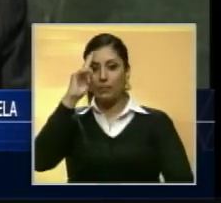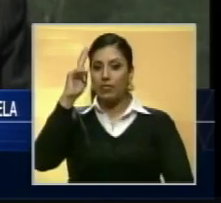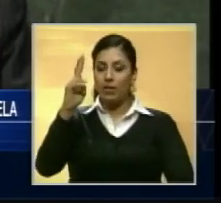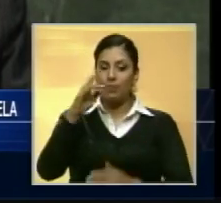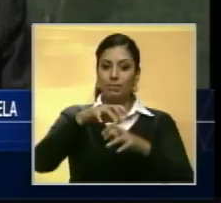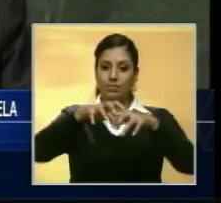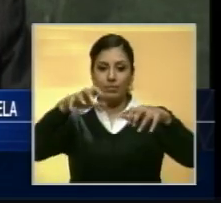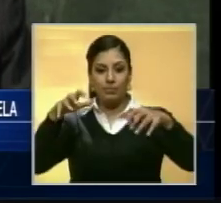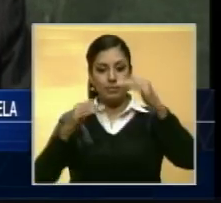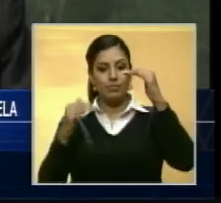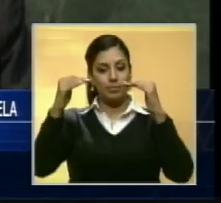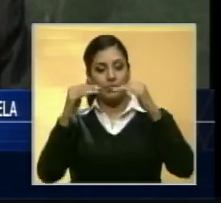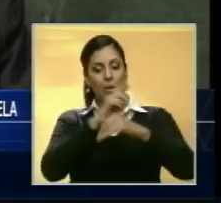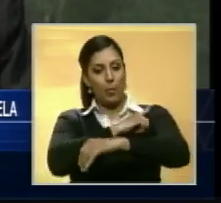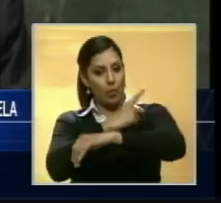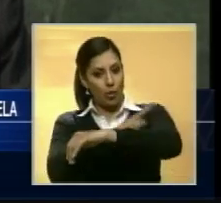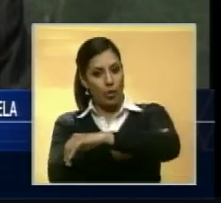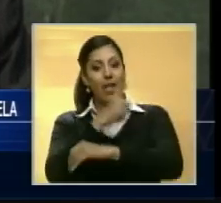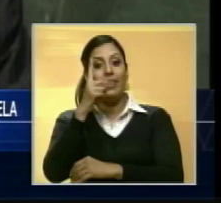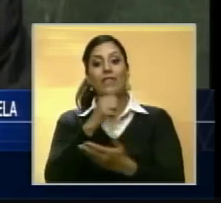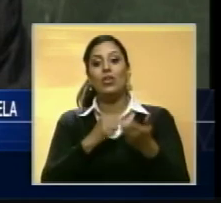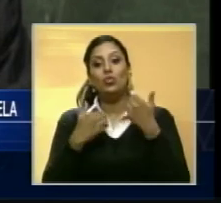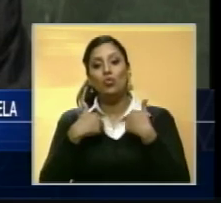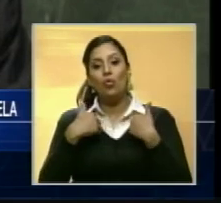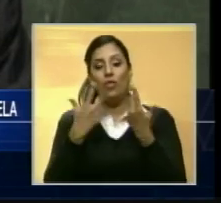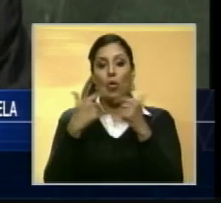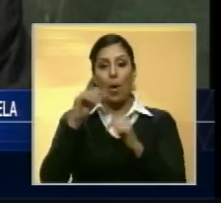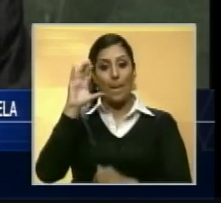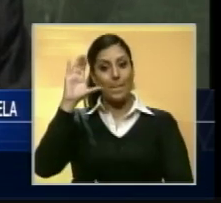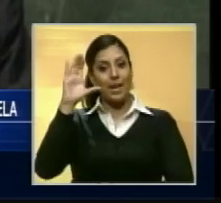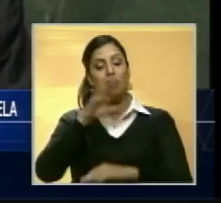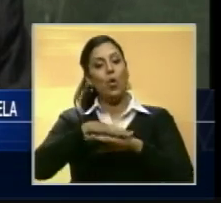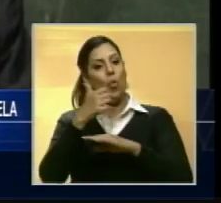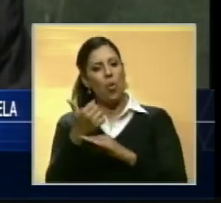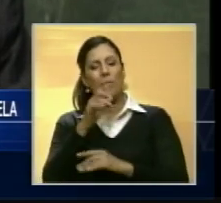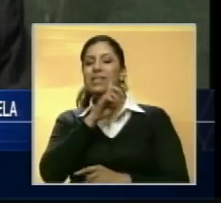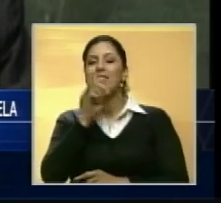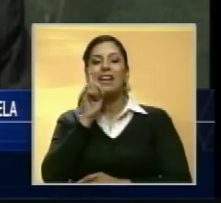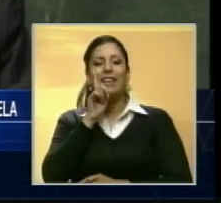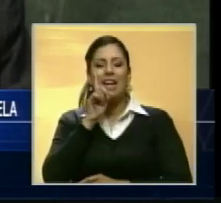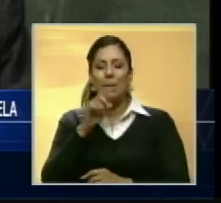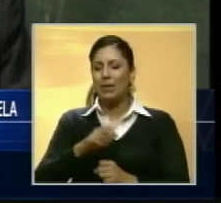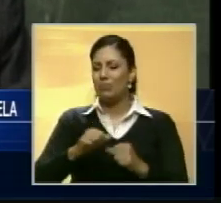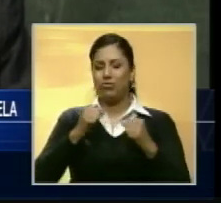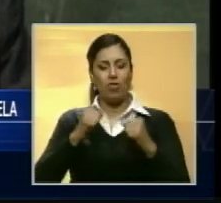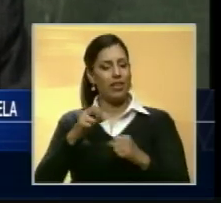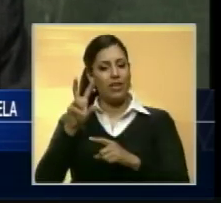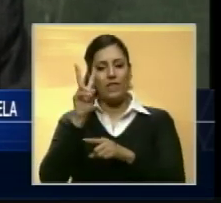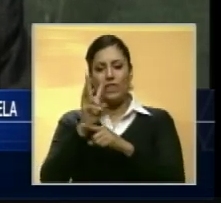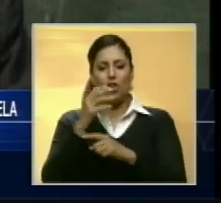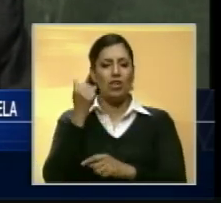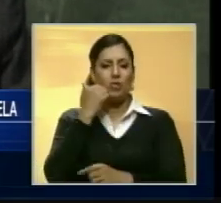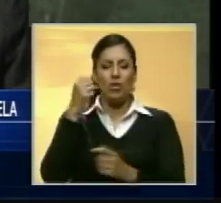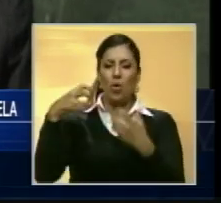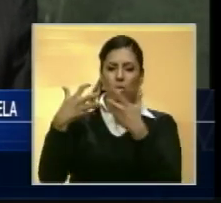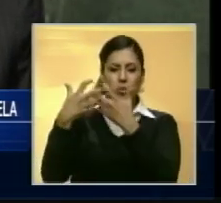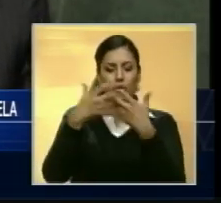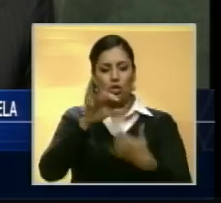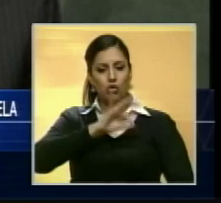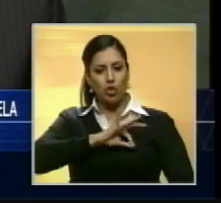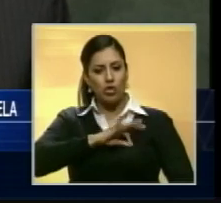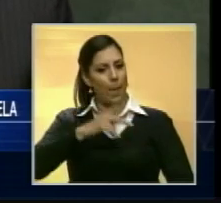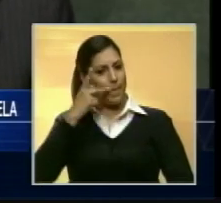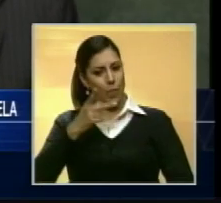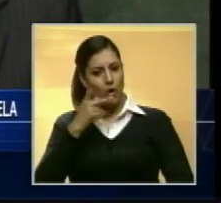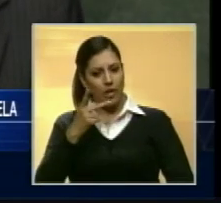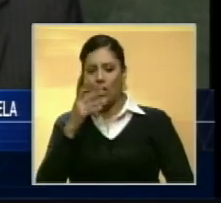la separación y equilibrio de poderes, se ven afectados en el país a causa de lo que señaló como extrema violencia, confrontación social,